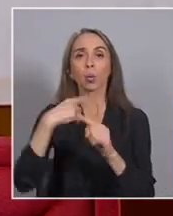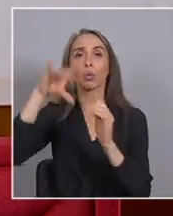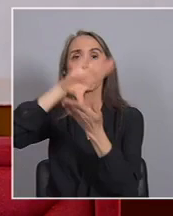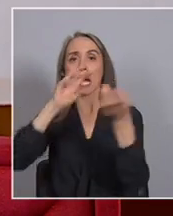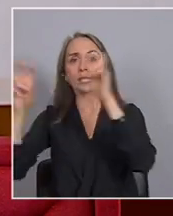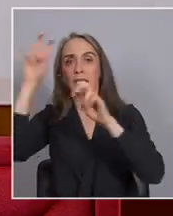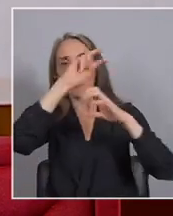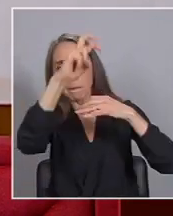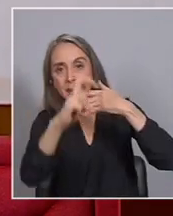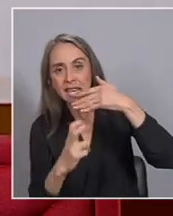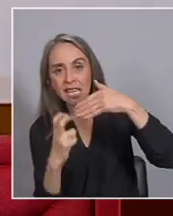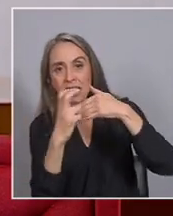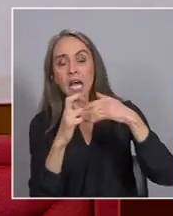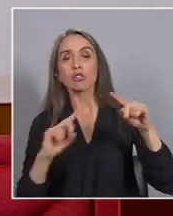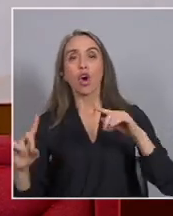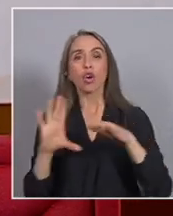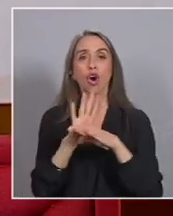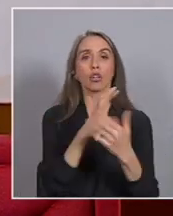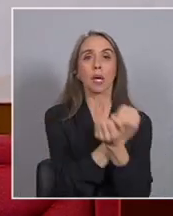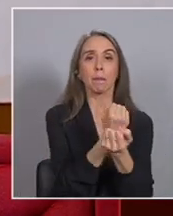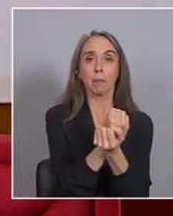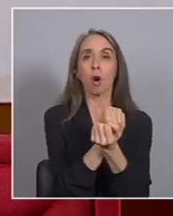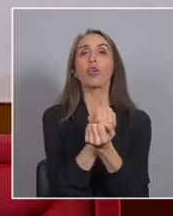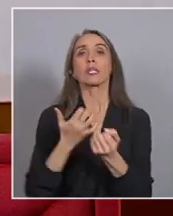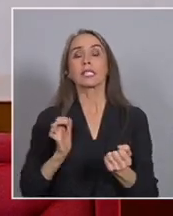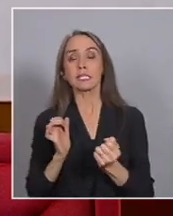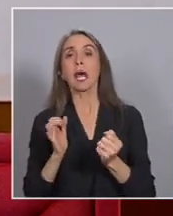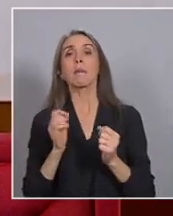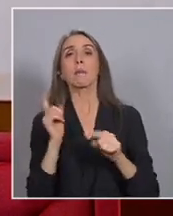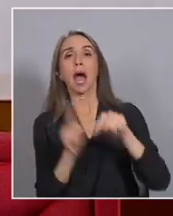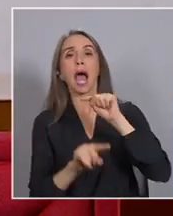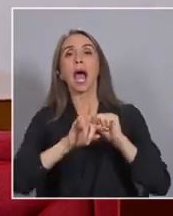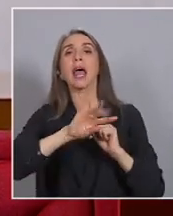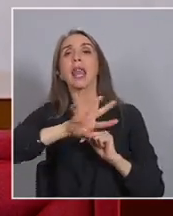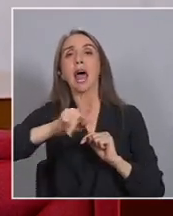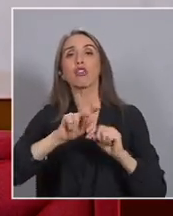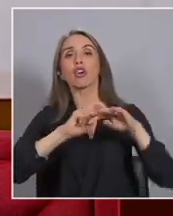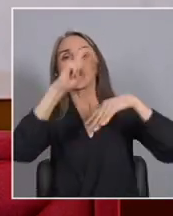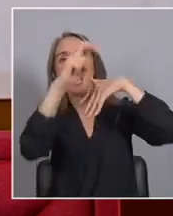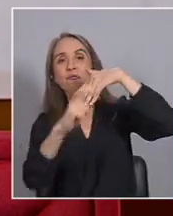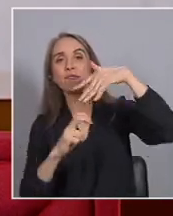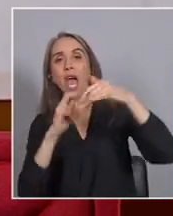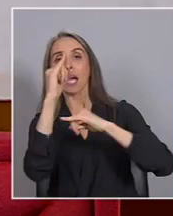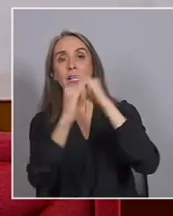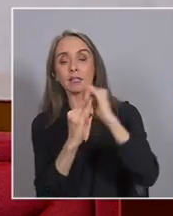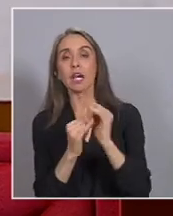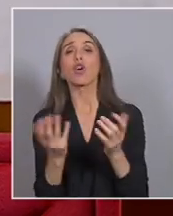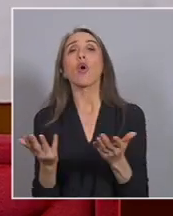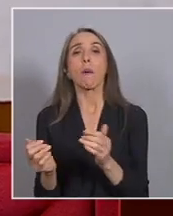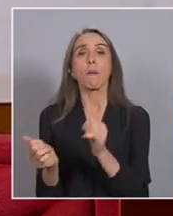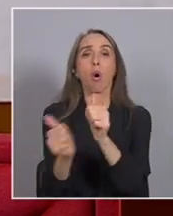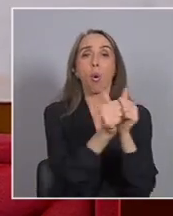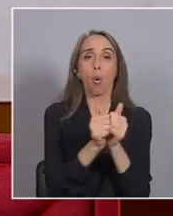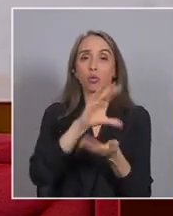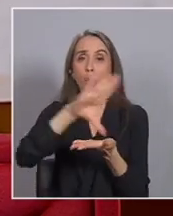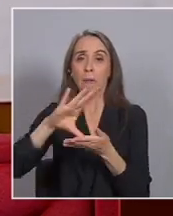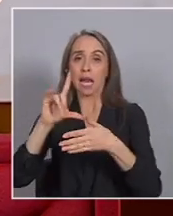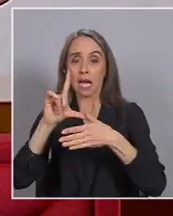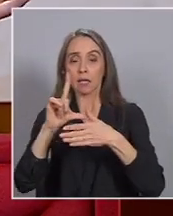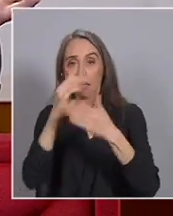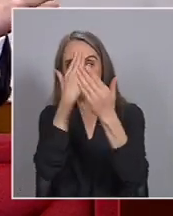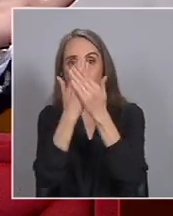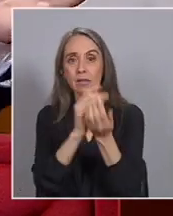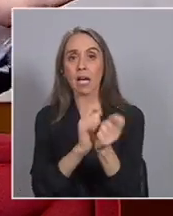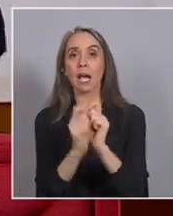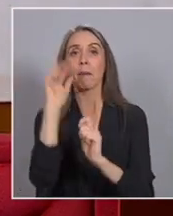migración, coordinación de las policías para combate a la delincuencia transnacional y cómo enfrentamos juntos la crisis climática. Noten